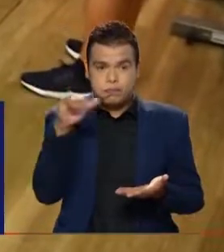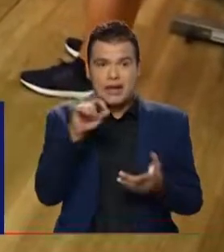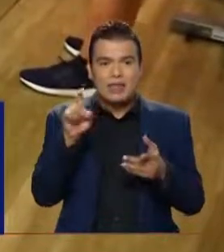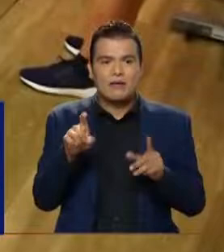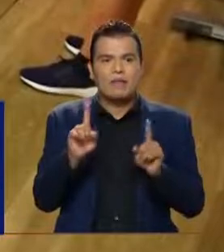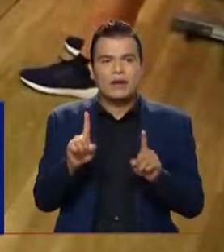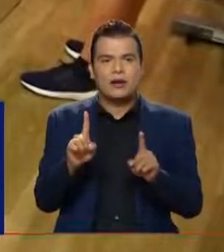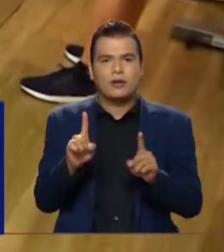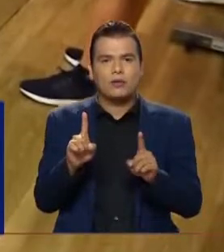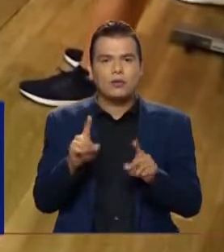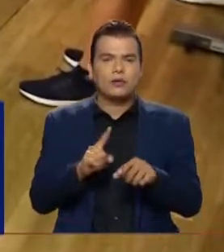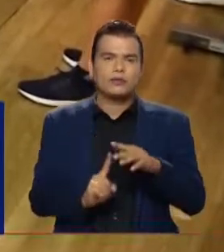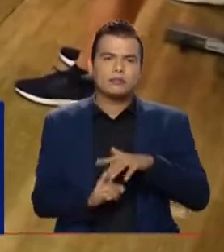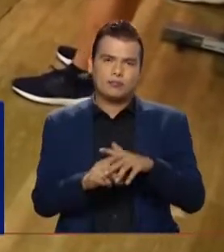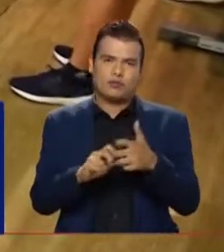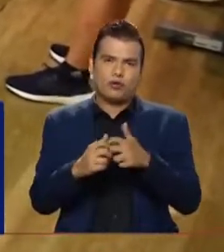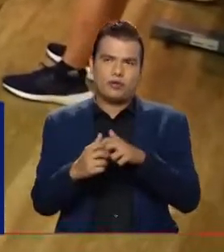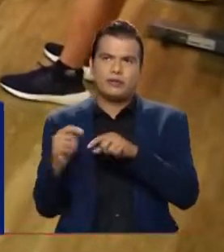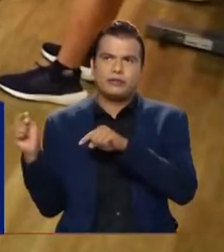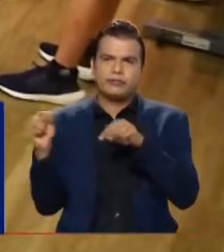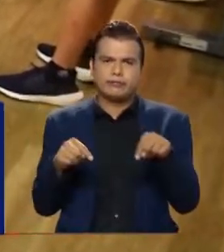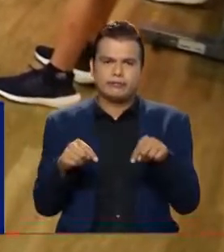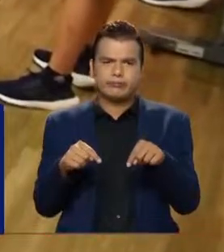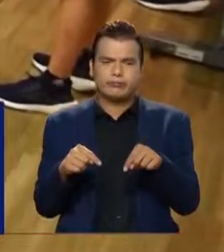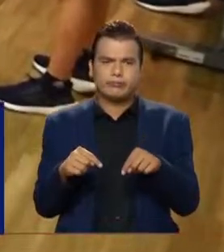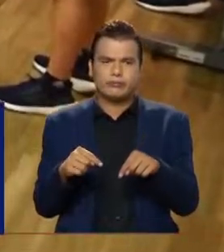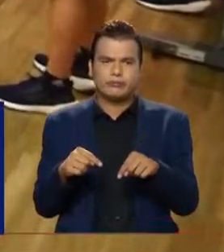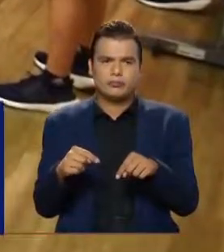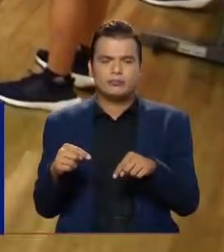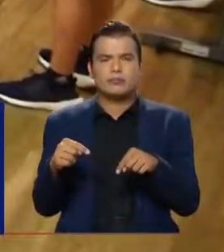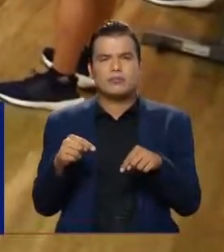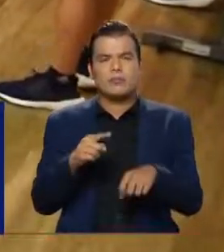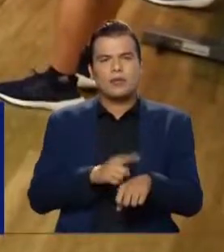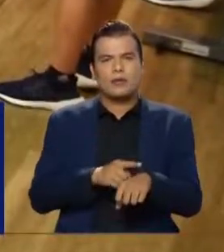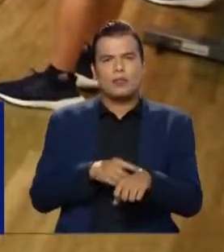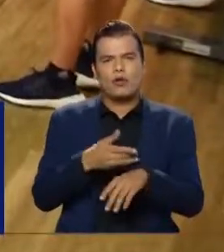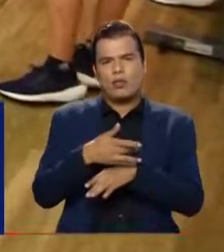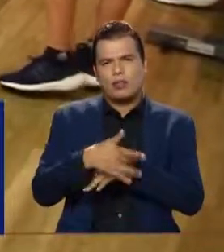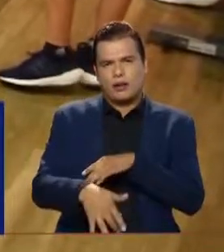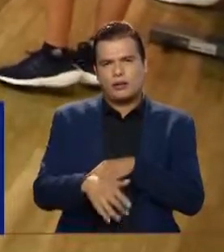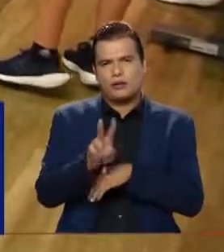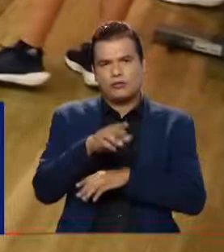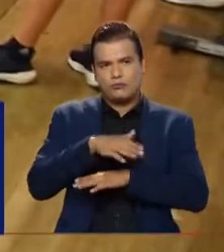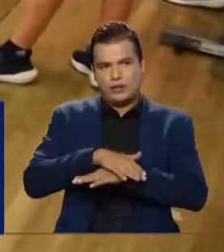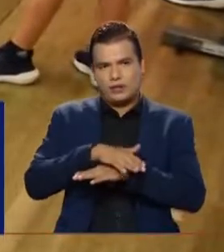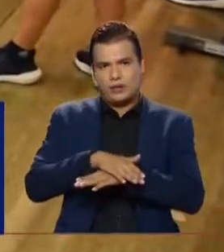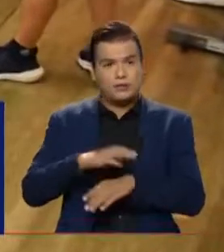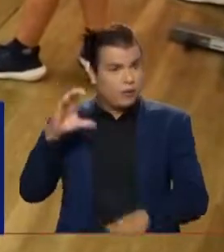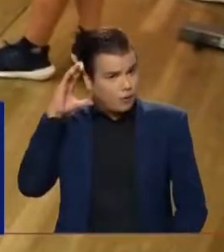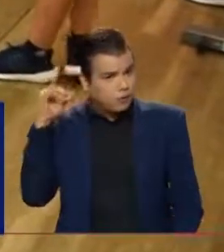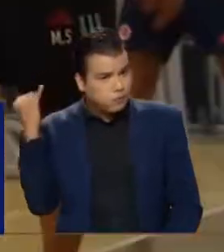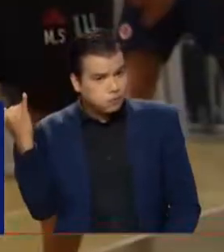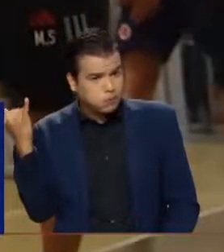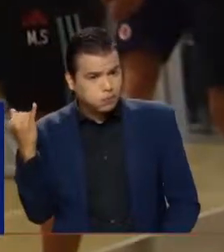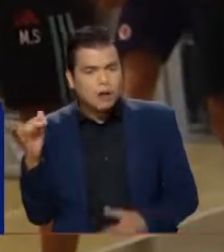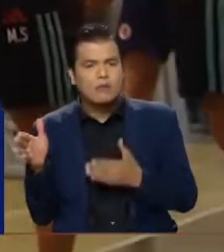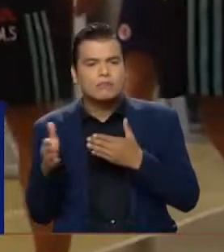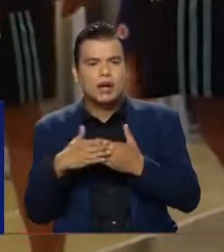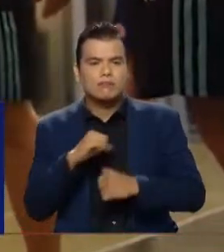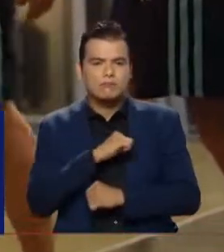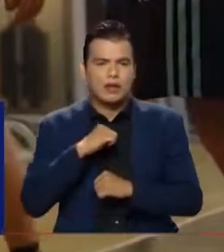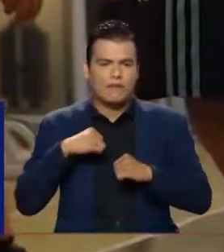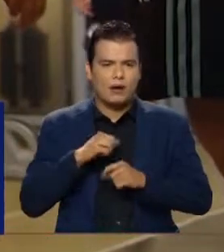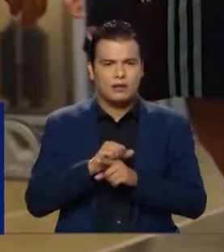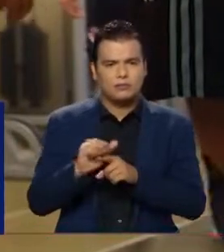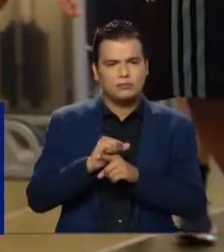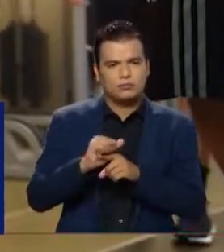vinieron en horas de la mañana, y sobre la 1 o 2 de la tarde llegaron aquí a Santa Clara. A esta hora, práctica o entrenamiento a puerta cerrada de